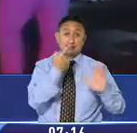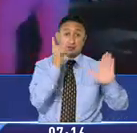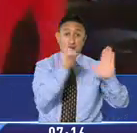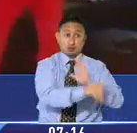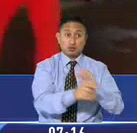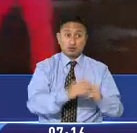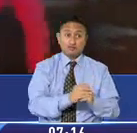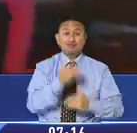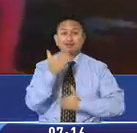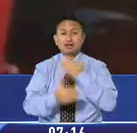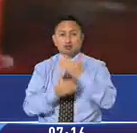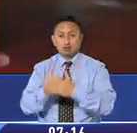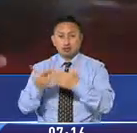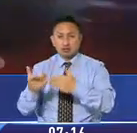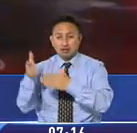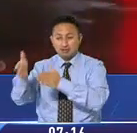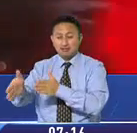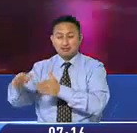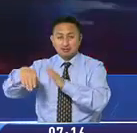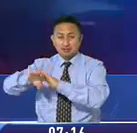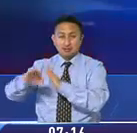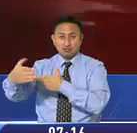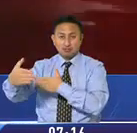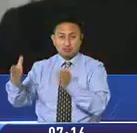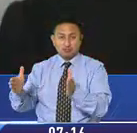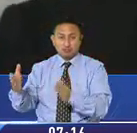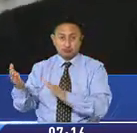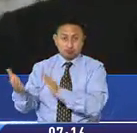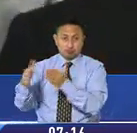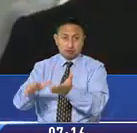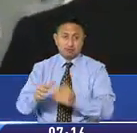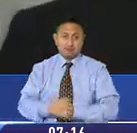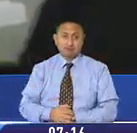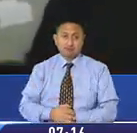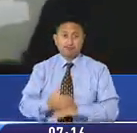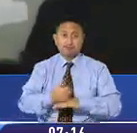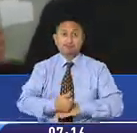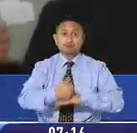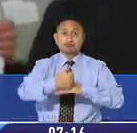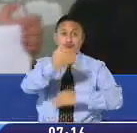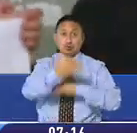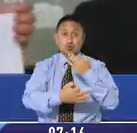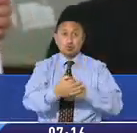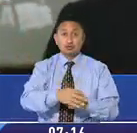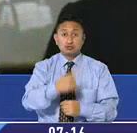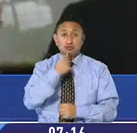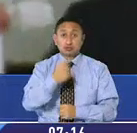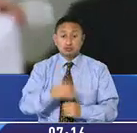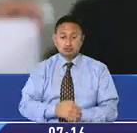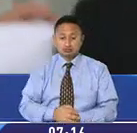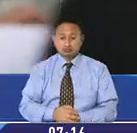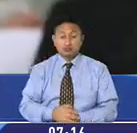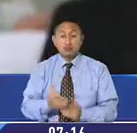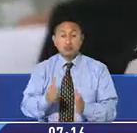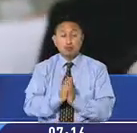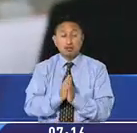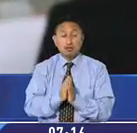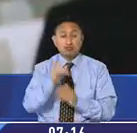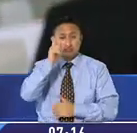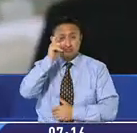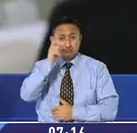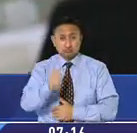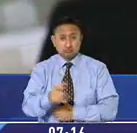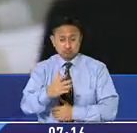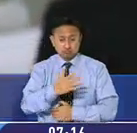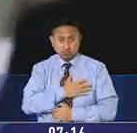ser encontrada sin vida en un departamento en Manta. El señor juez consideró no procedente el pedido de fiscalía y el pedido